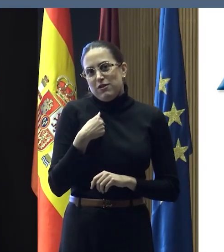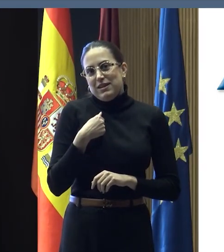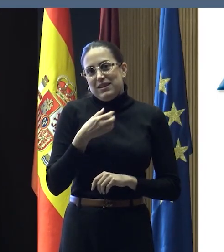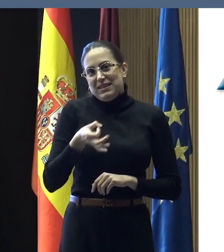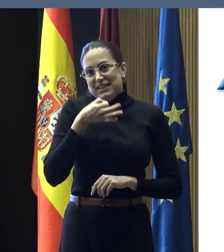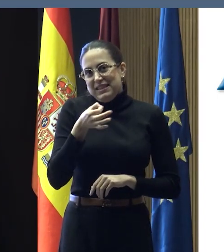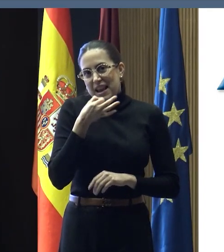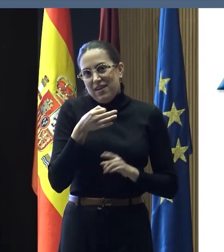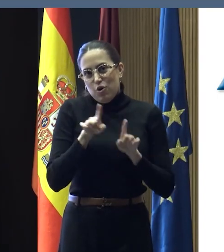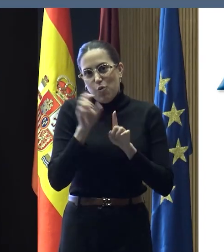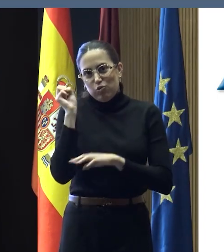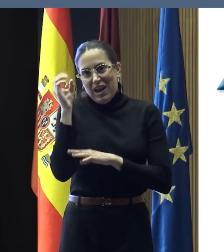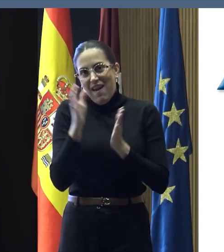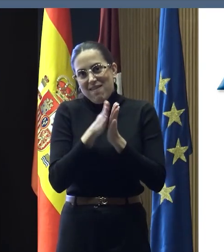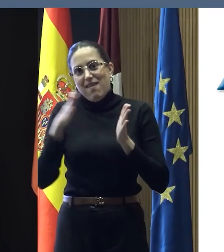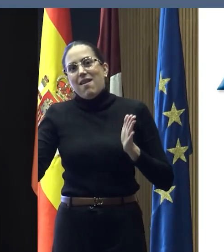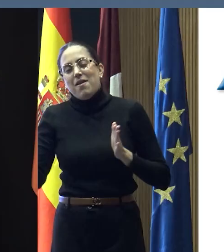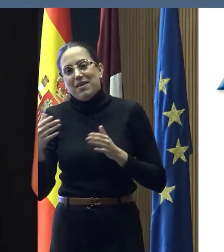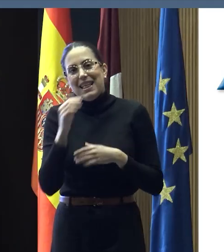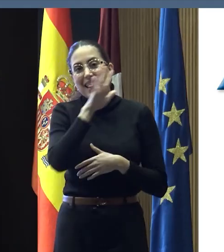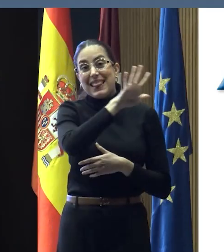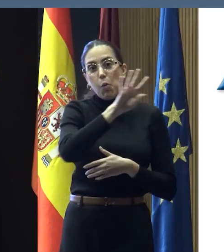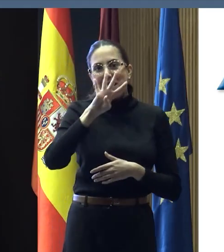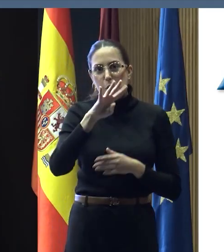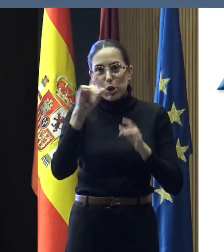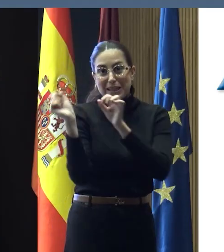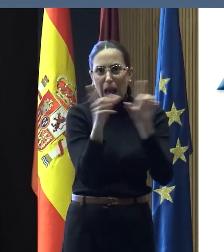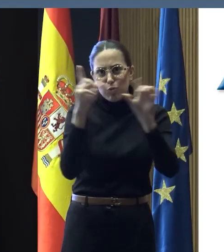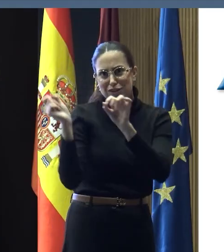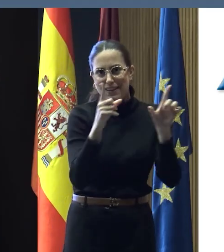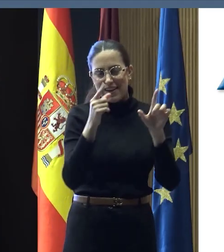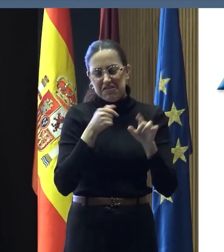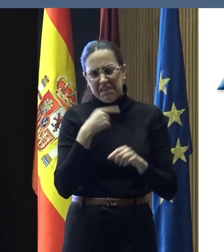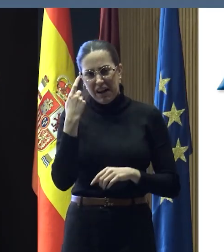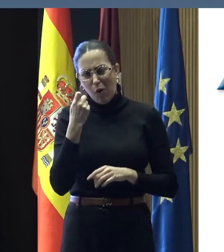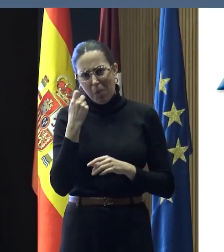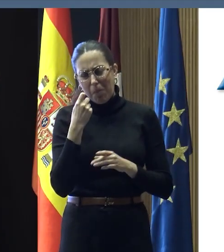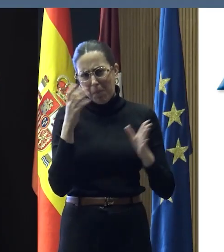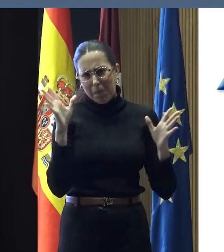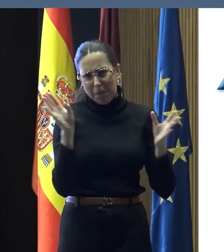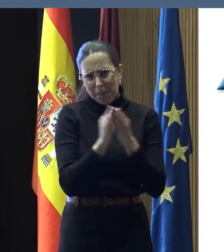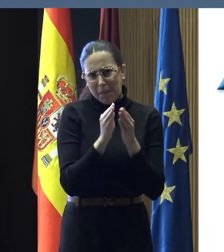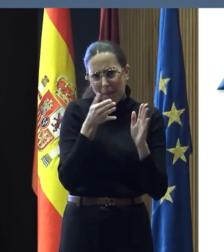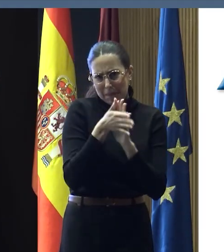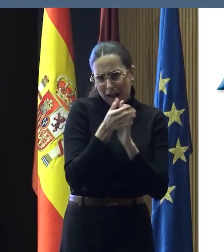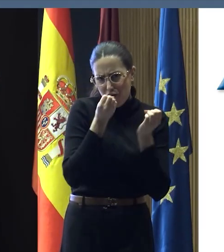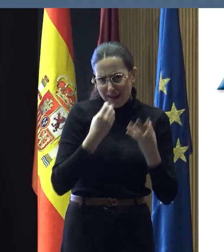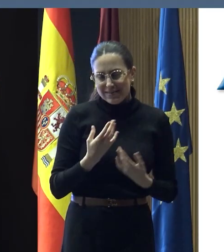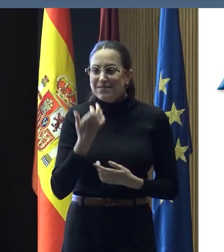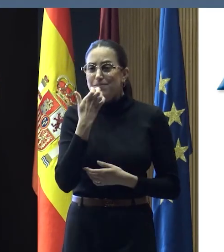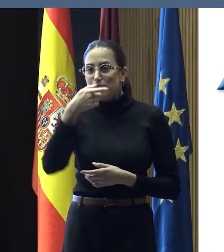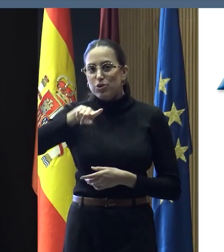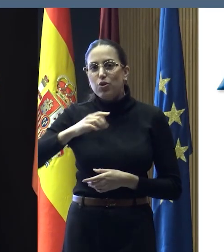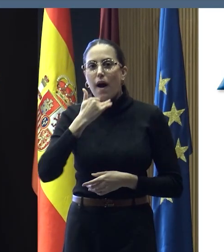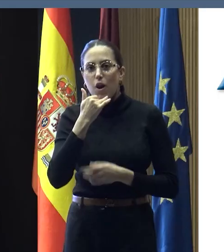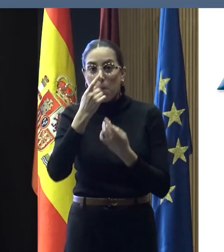tenía 54 diapositivas, pero me ha parecido que así ya estaba bien. Y si tenéis pues